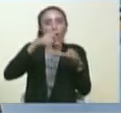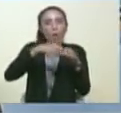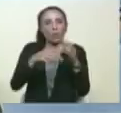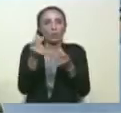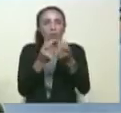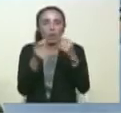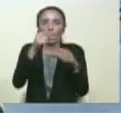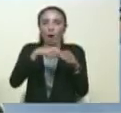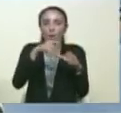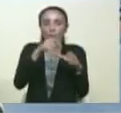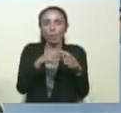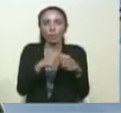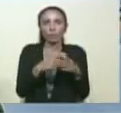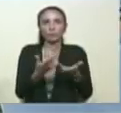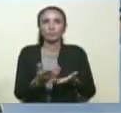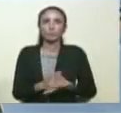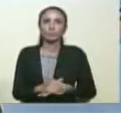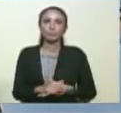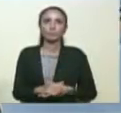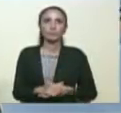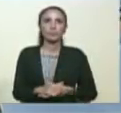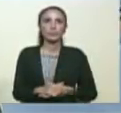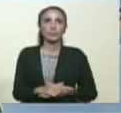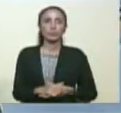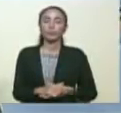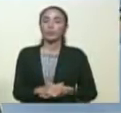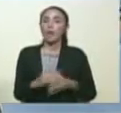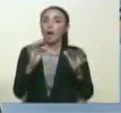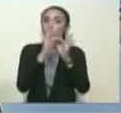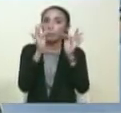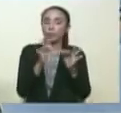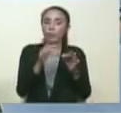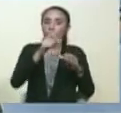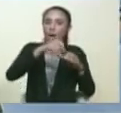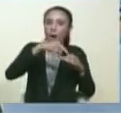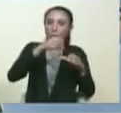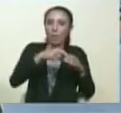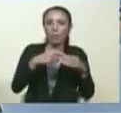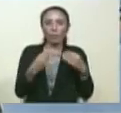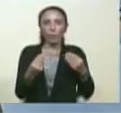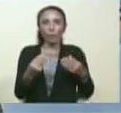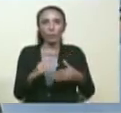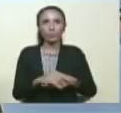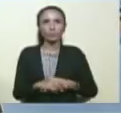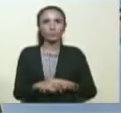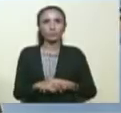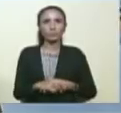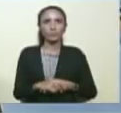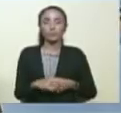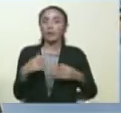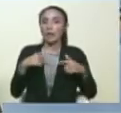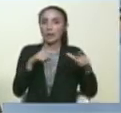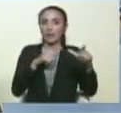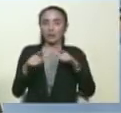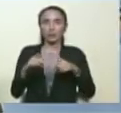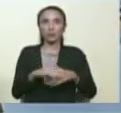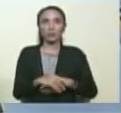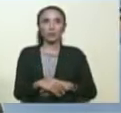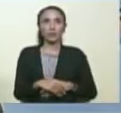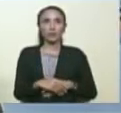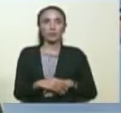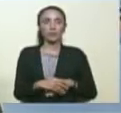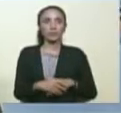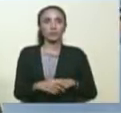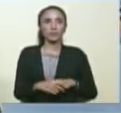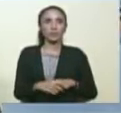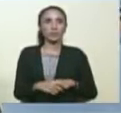y de inversión. Esa nueva opción de ahorro e inversión ya casi está lista y la voy a activar